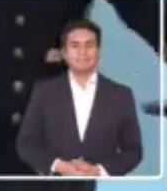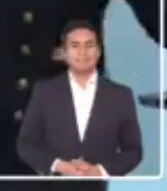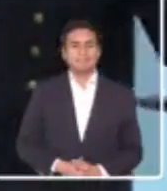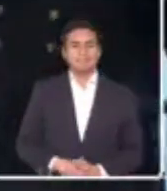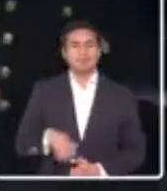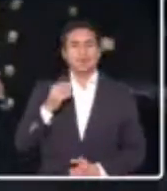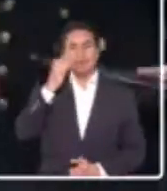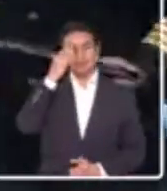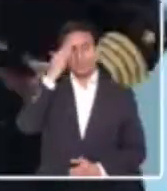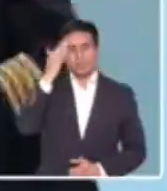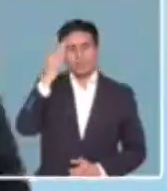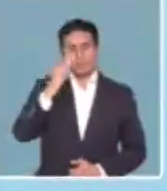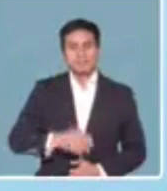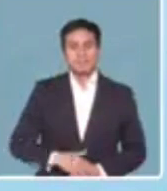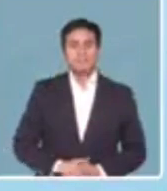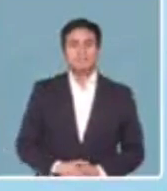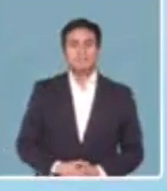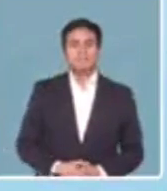Muy buenos días,